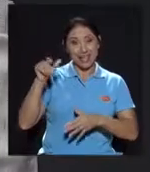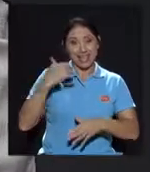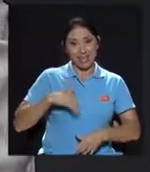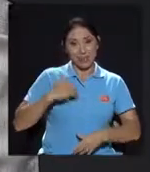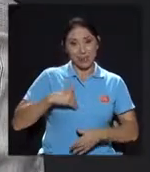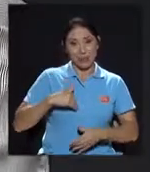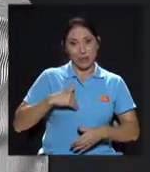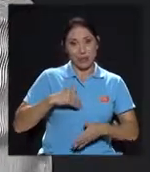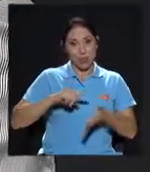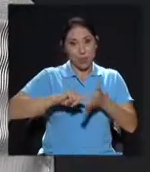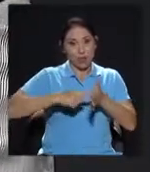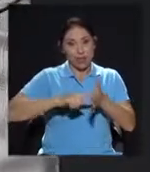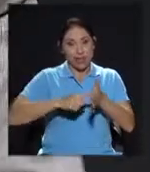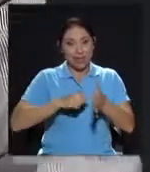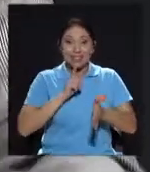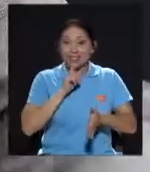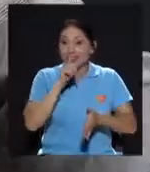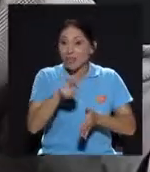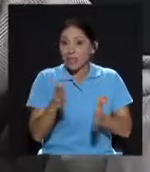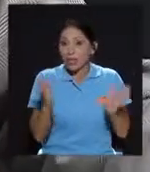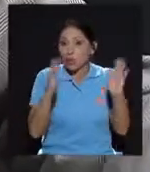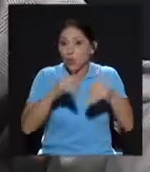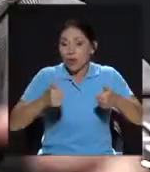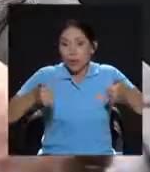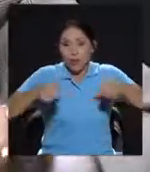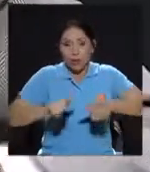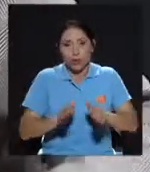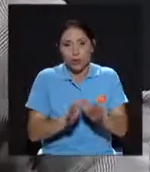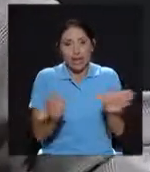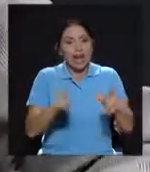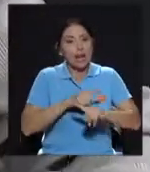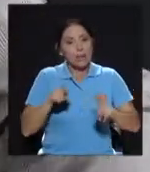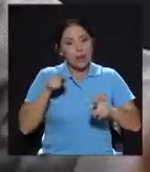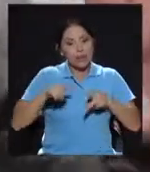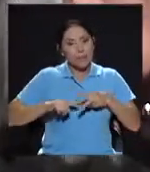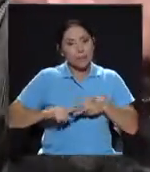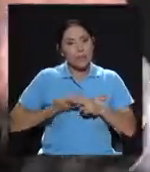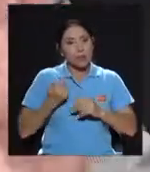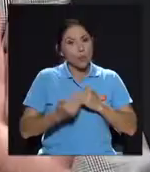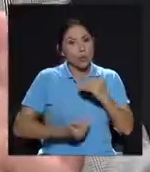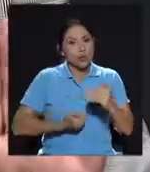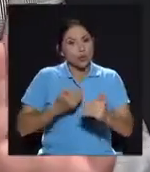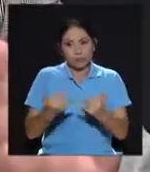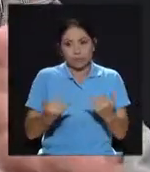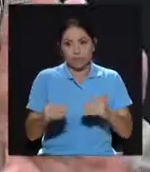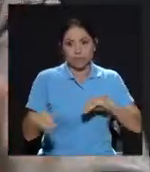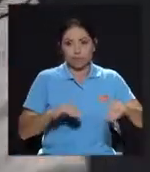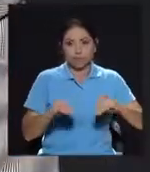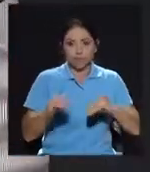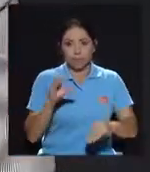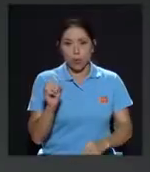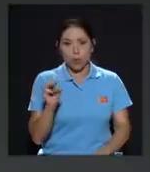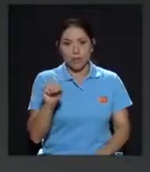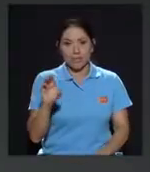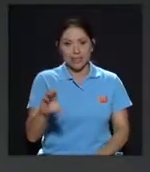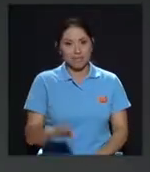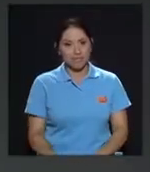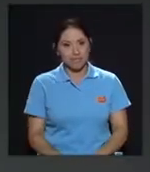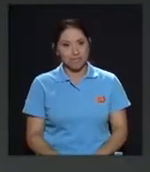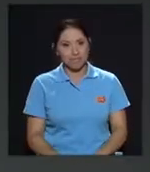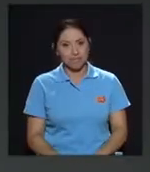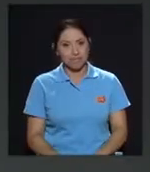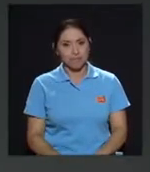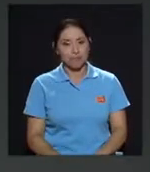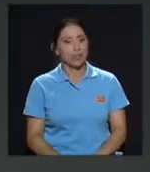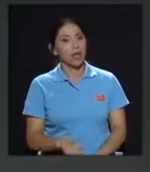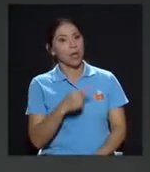acuerdo pero se lanzaron estos procesos y estos presos son los que están en este momento moviendo la oms y nos queda un minuto y